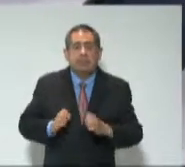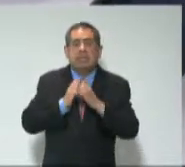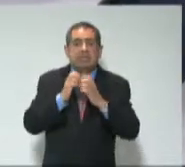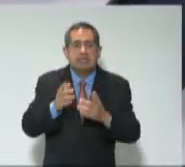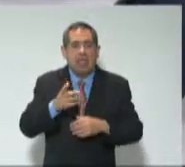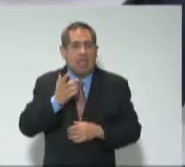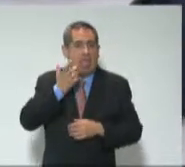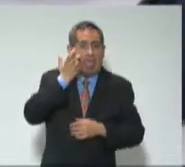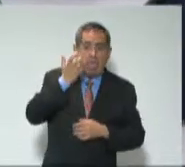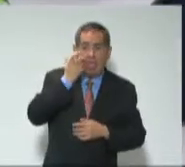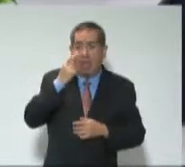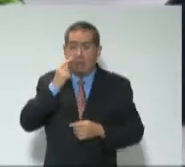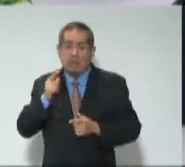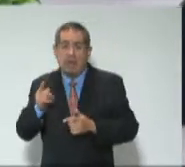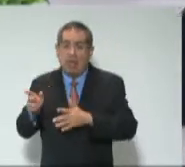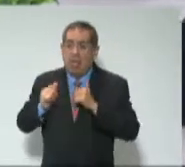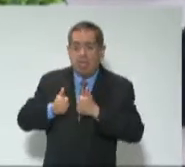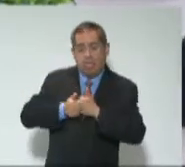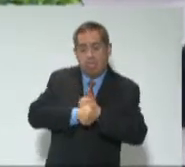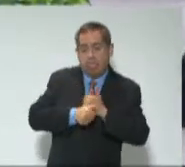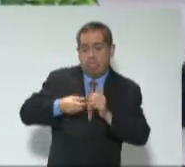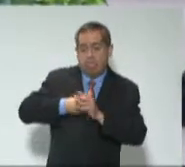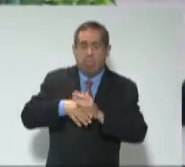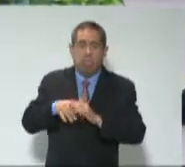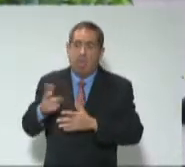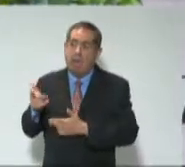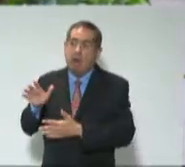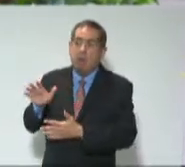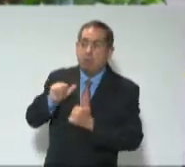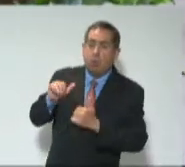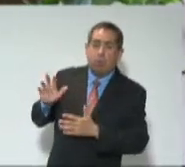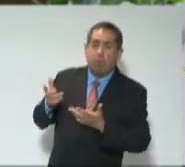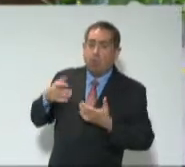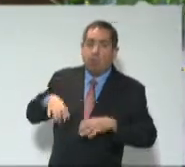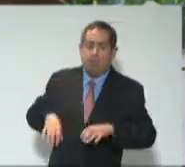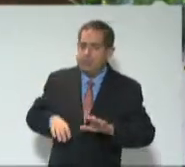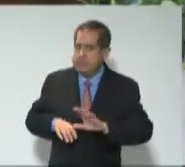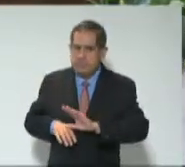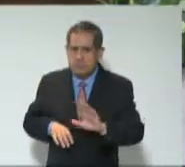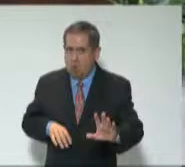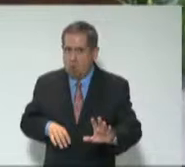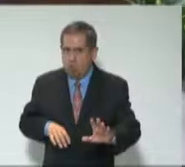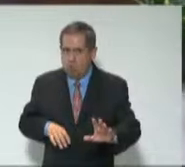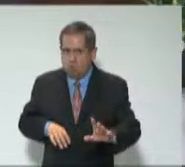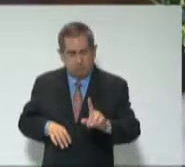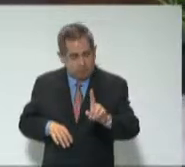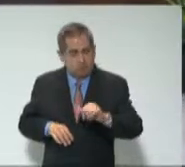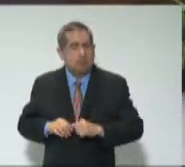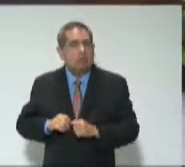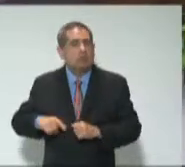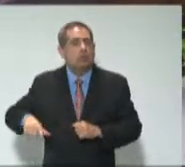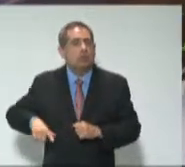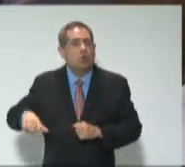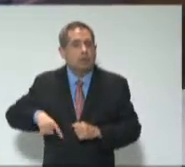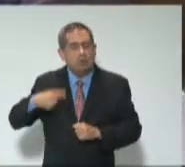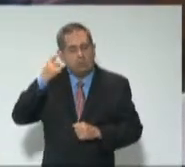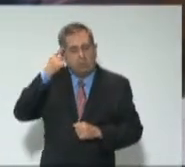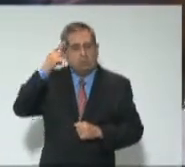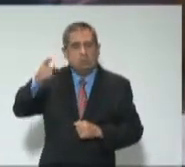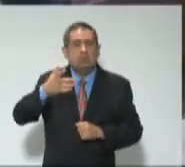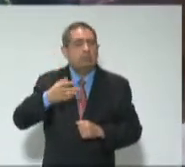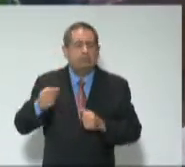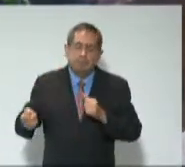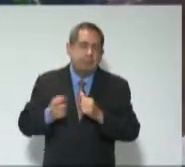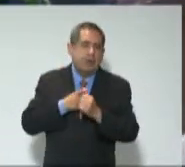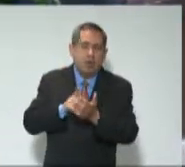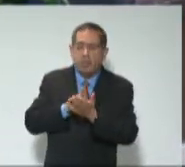sea pretexto para encubrir desfalcos al pueblo de México este gobierno auspicia el derecho a la